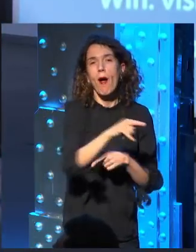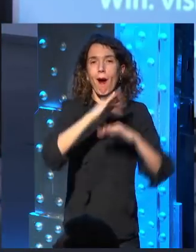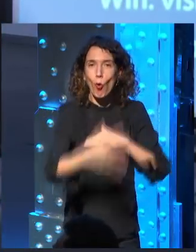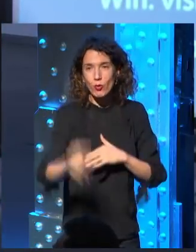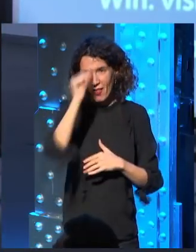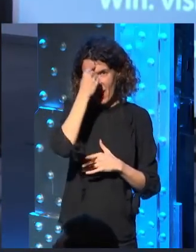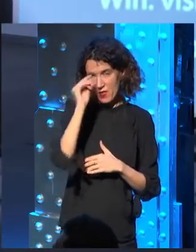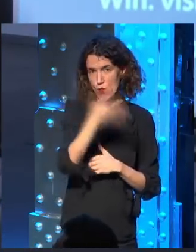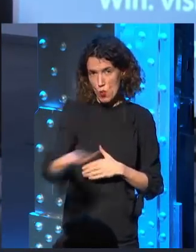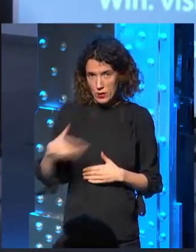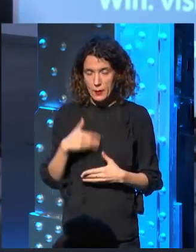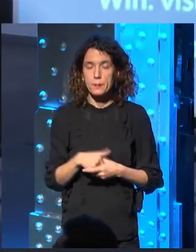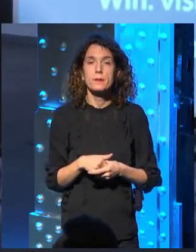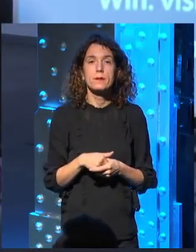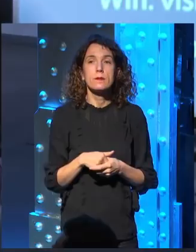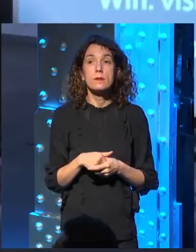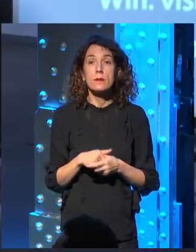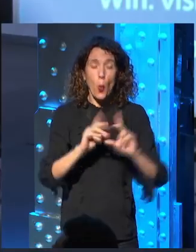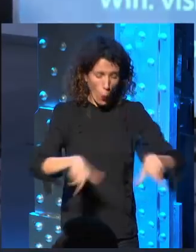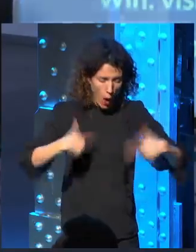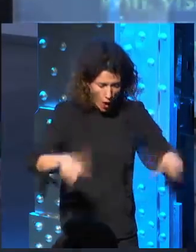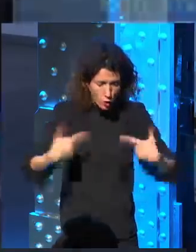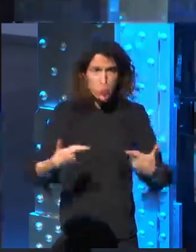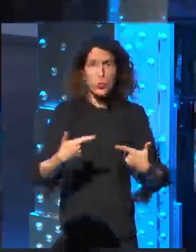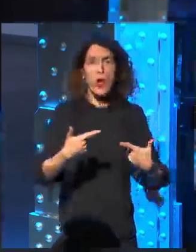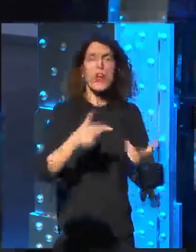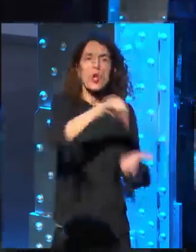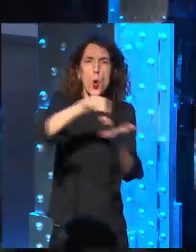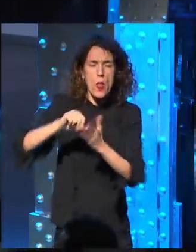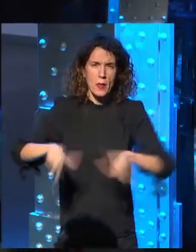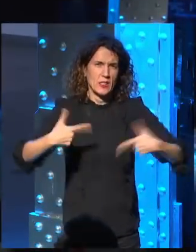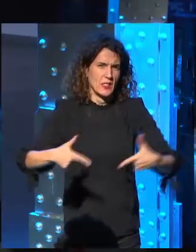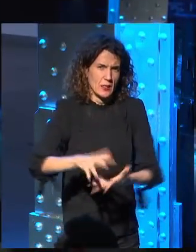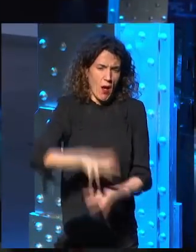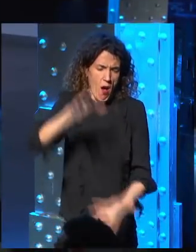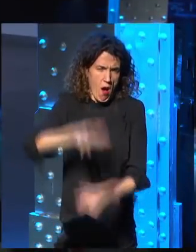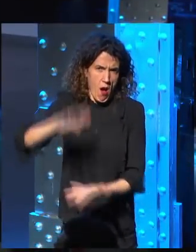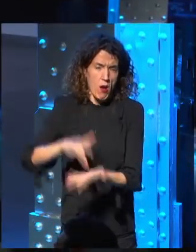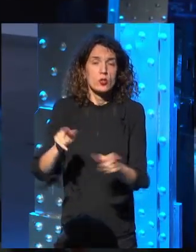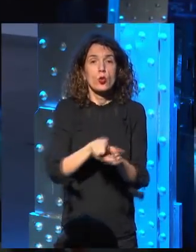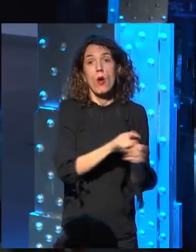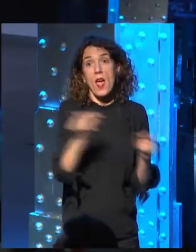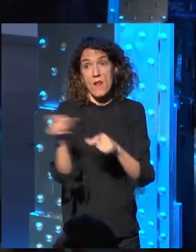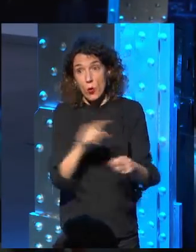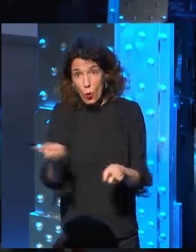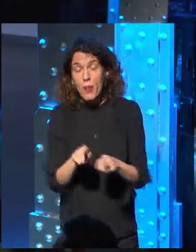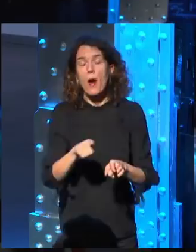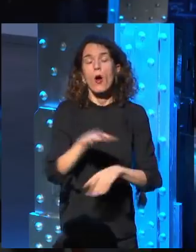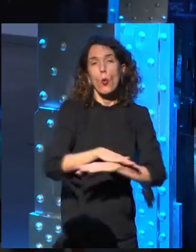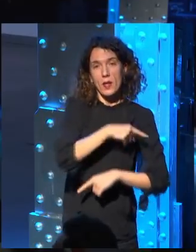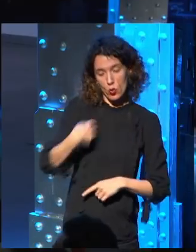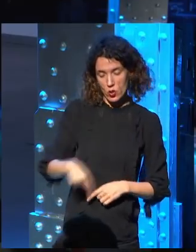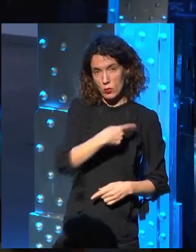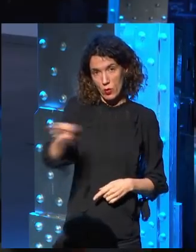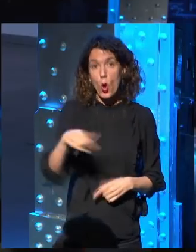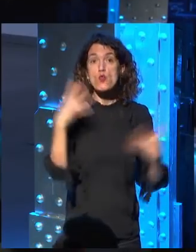India. La basura inunda las grandes ciudades. Evacuada por orden del gobierno chino una